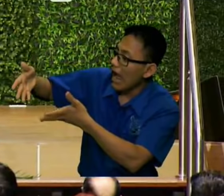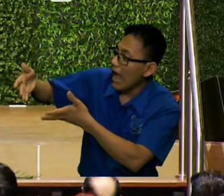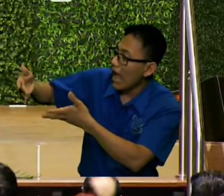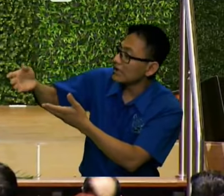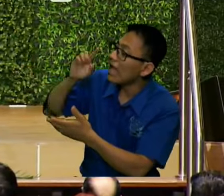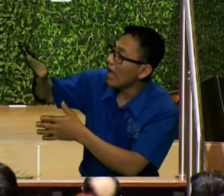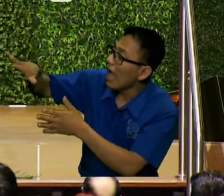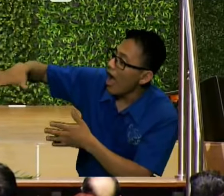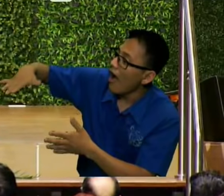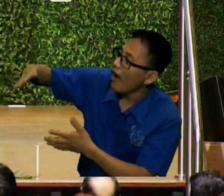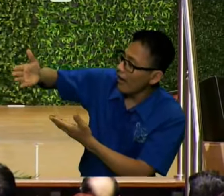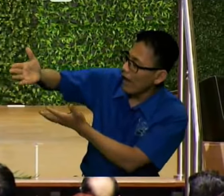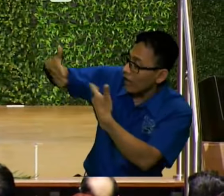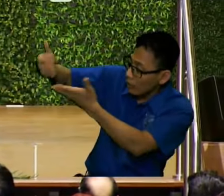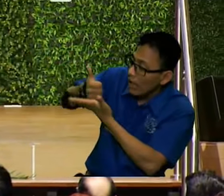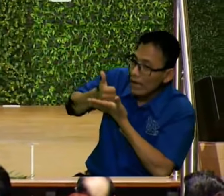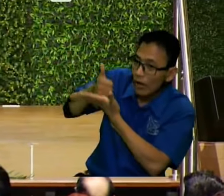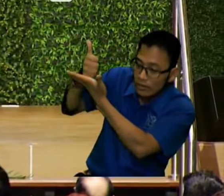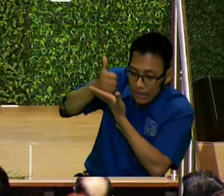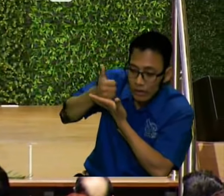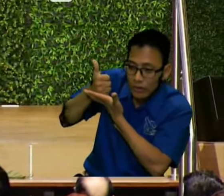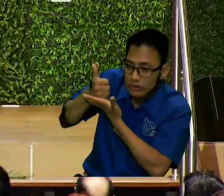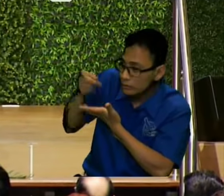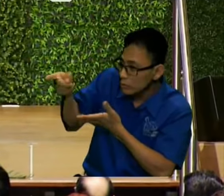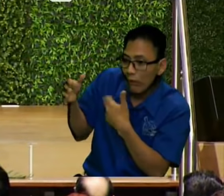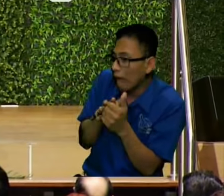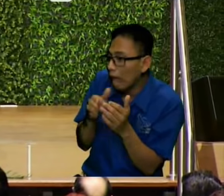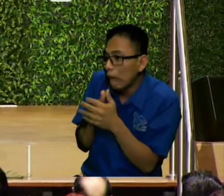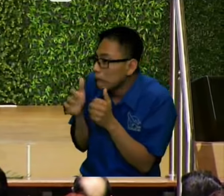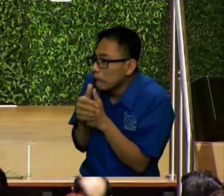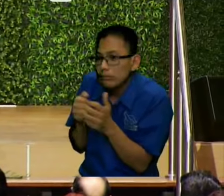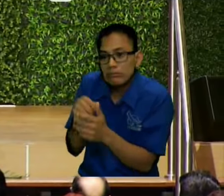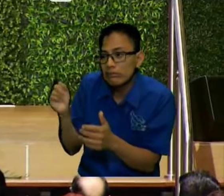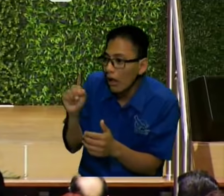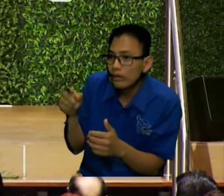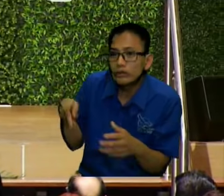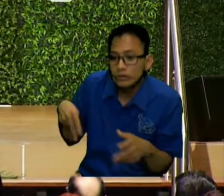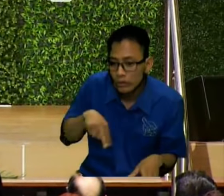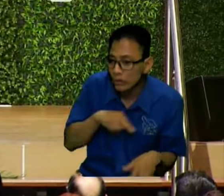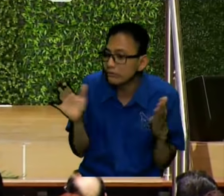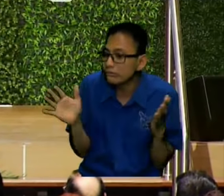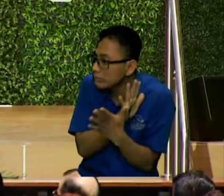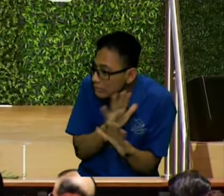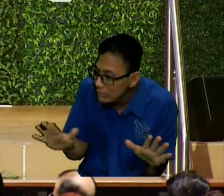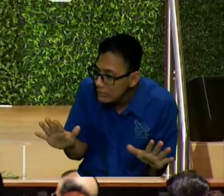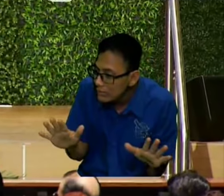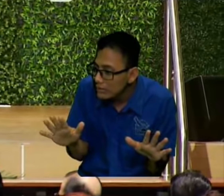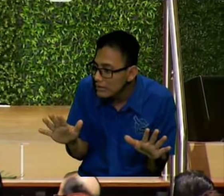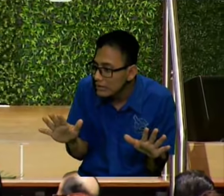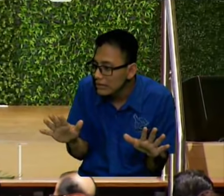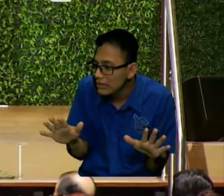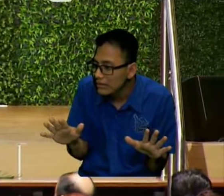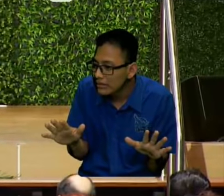no te preocupes, que nos vamos a morir. ¿Dónde vas a conseguir otros como nosotros?